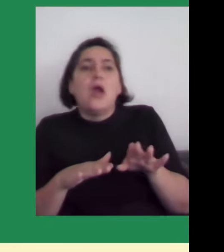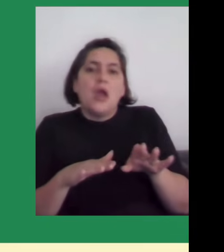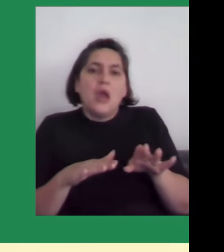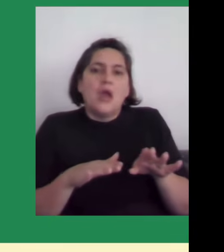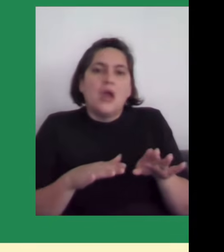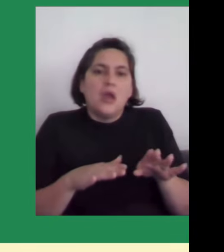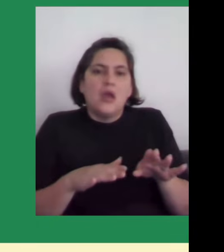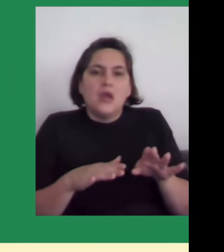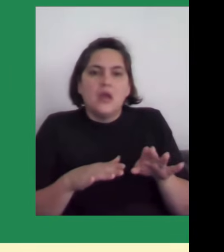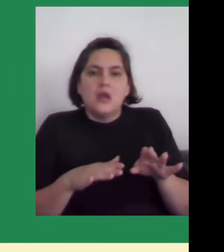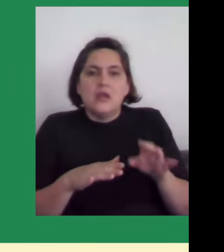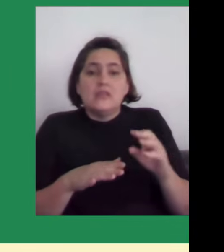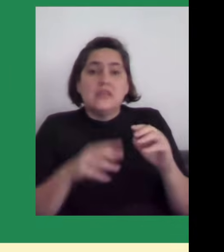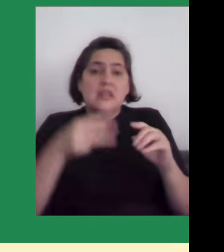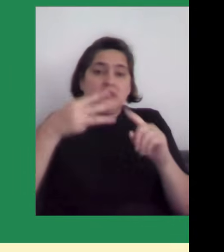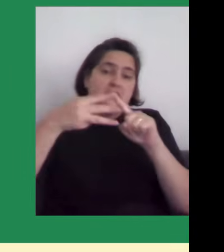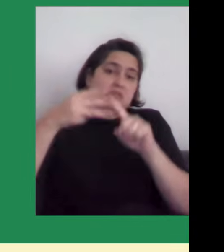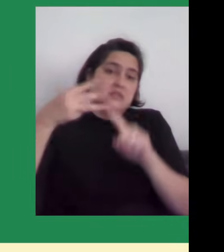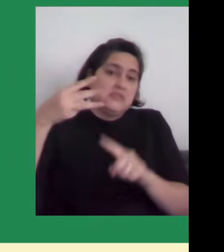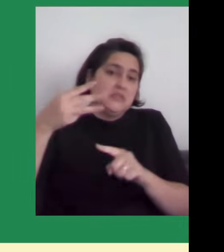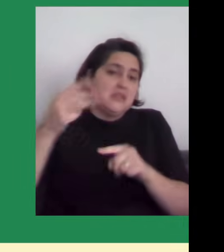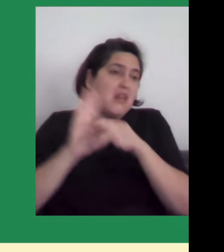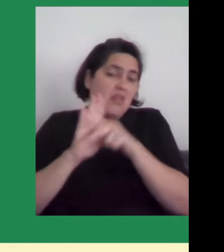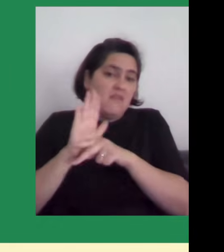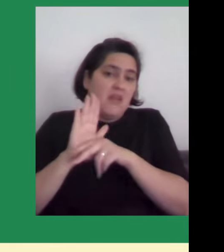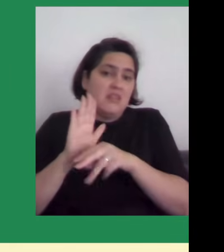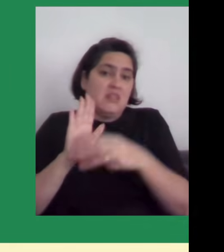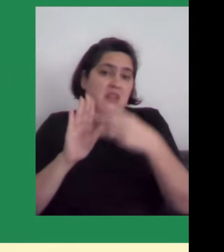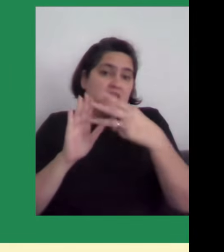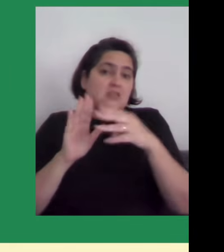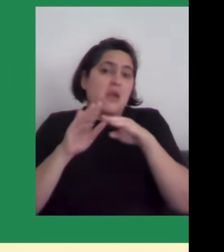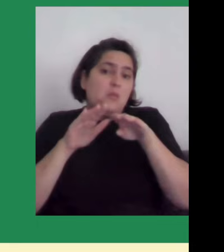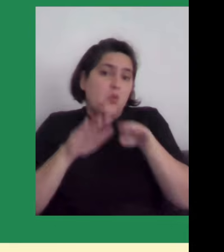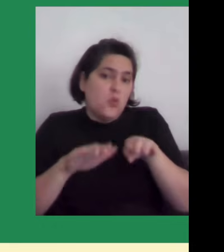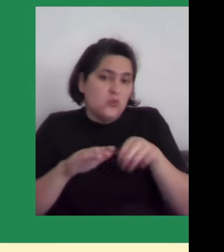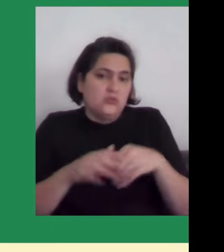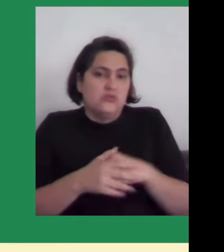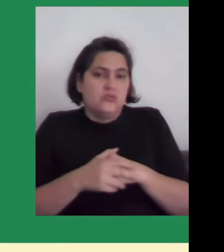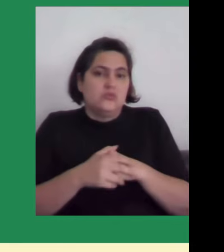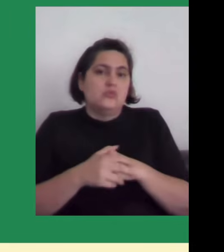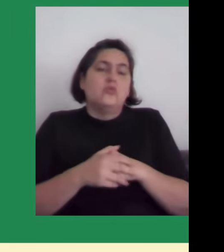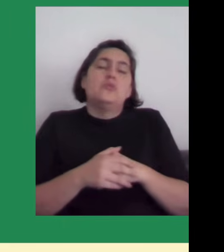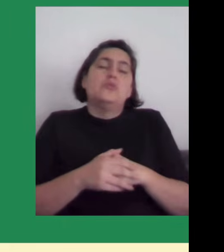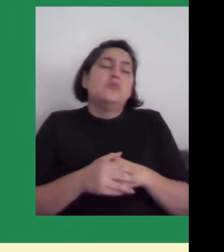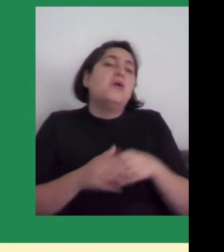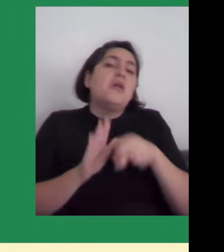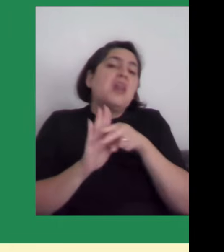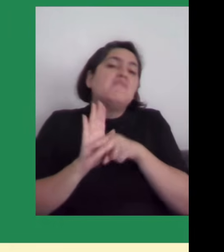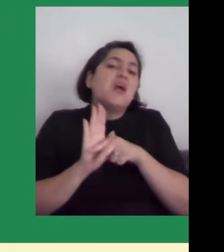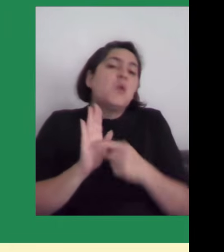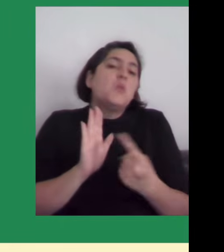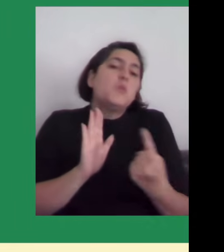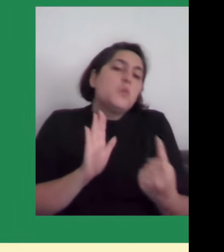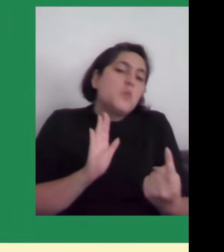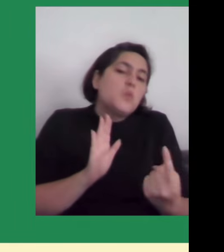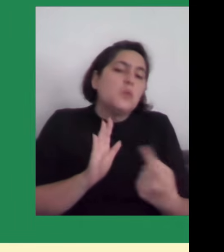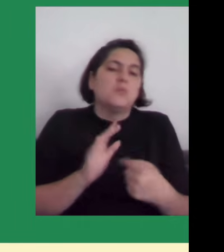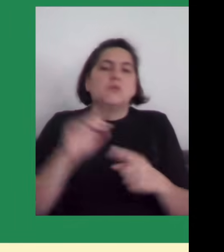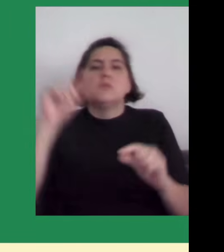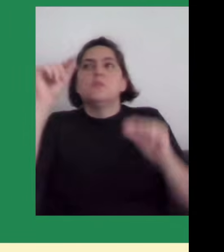de apoyo en el área de la comunicación social, o puede ser un nivel 1 en el interés y conductas